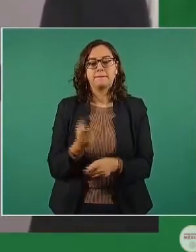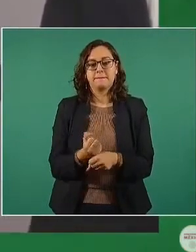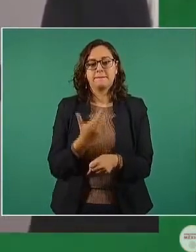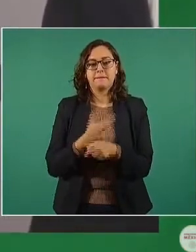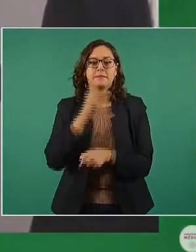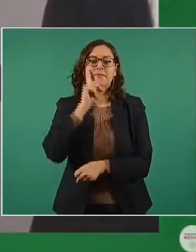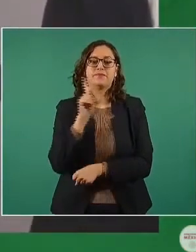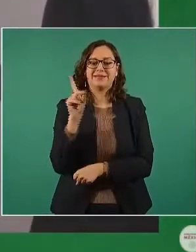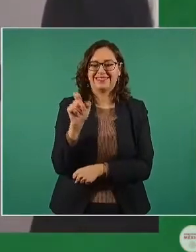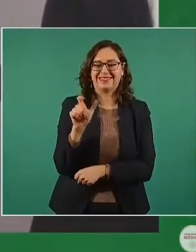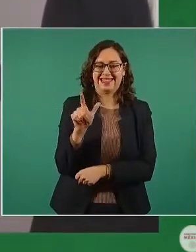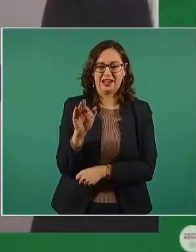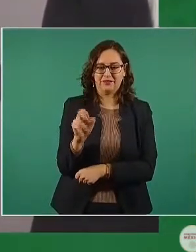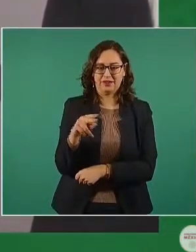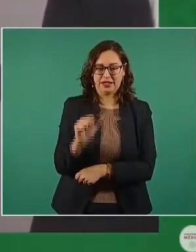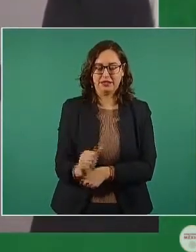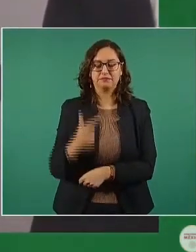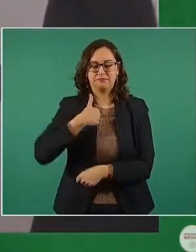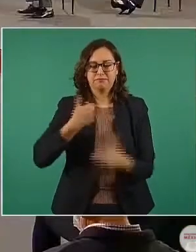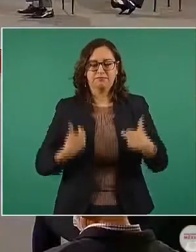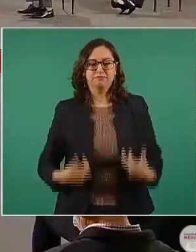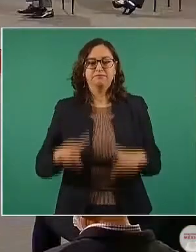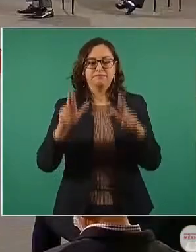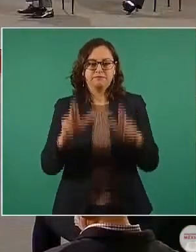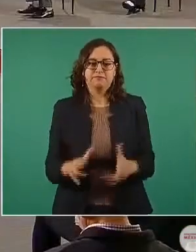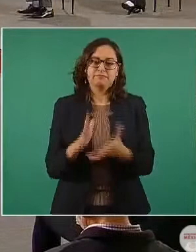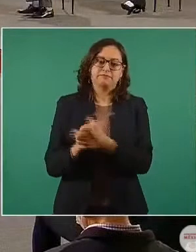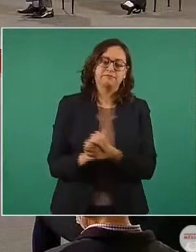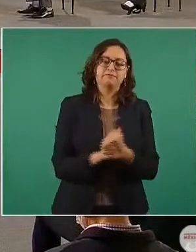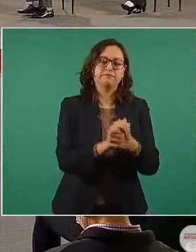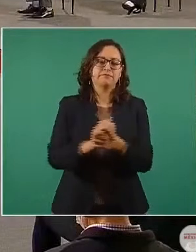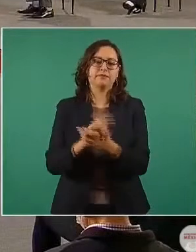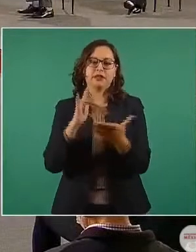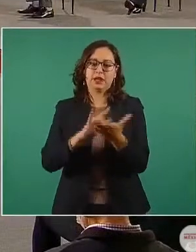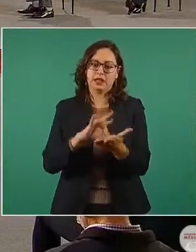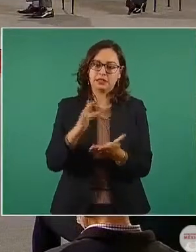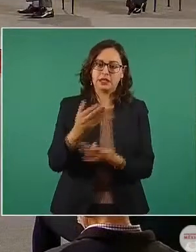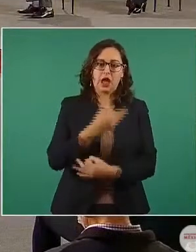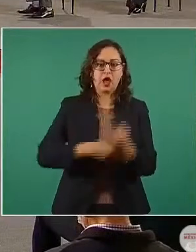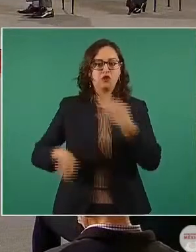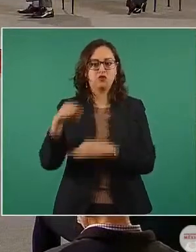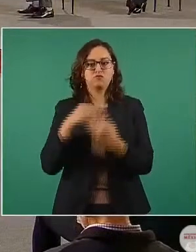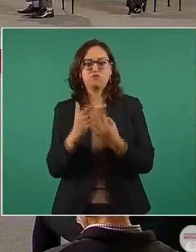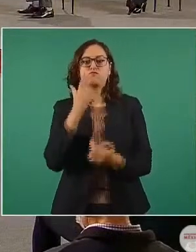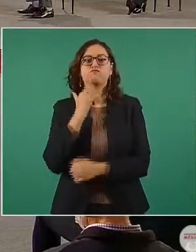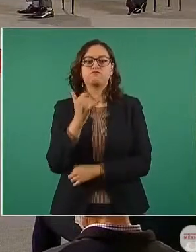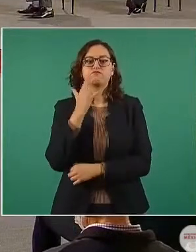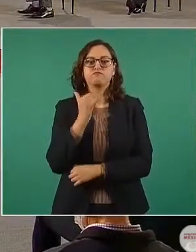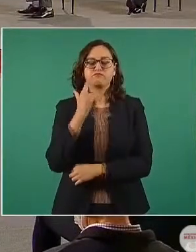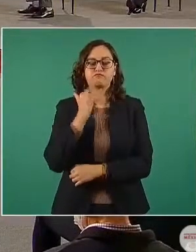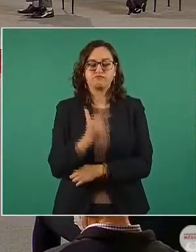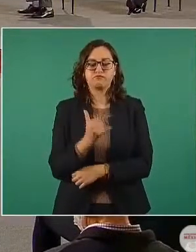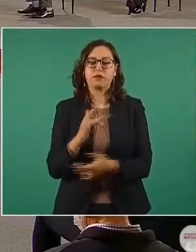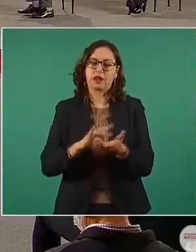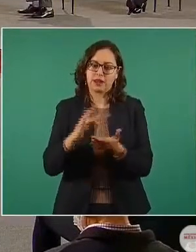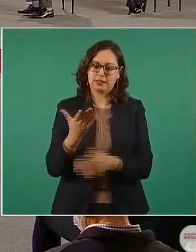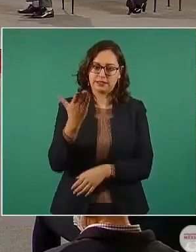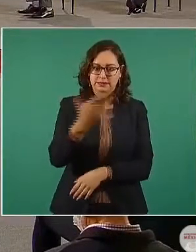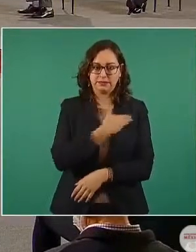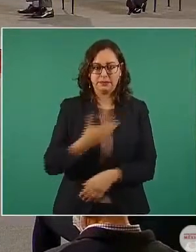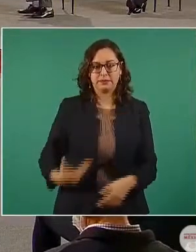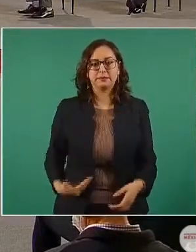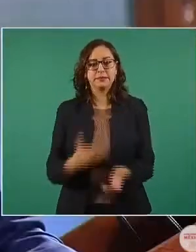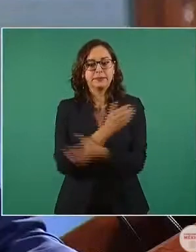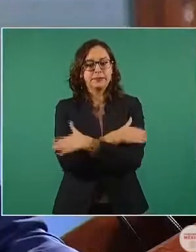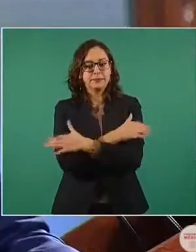nada, dar un agradecimiento a todos por este gran esfuerzo y muchas gracias a usted, señor presidente. Un